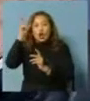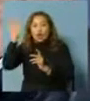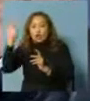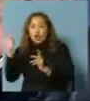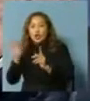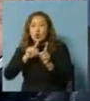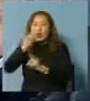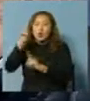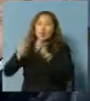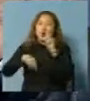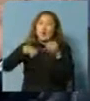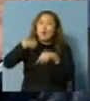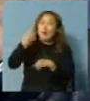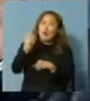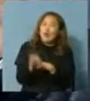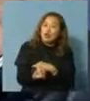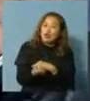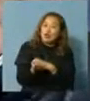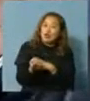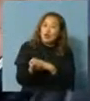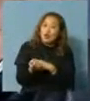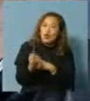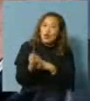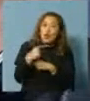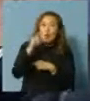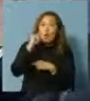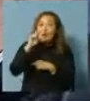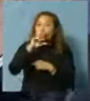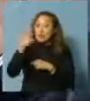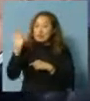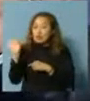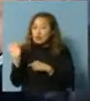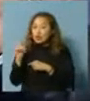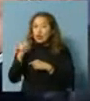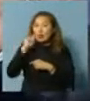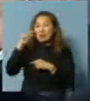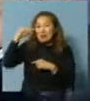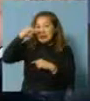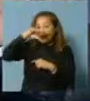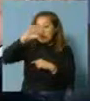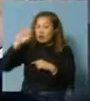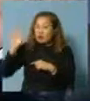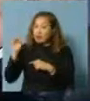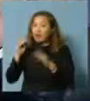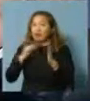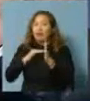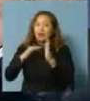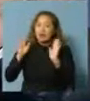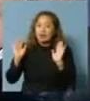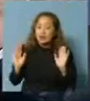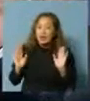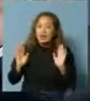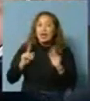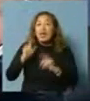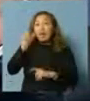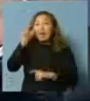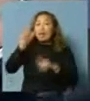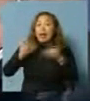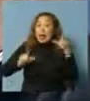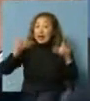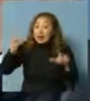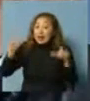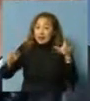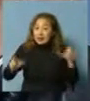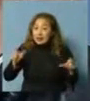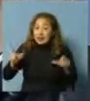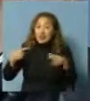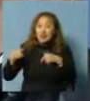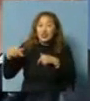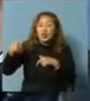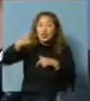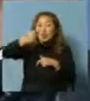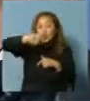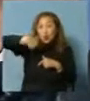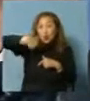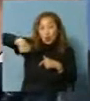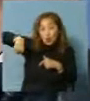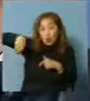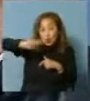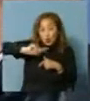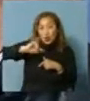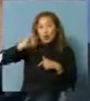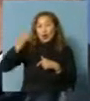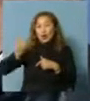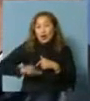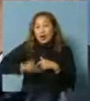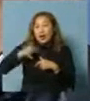800, pero otros recibieron 1.300 y otros 1.700. Entonces, a los efectos de establecer, digamos, de que